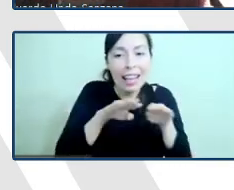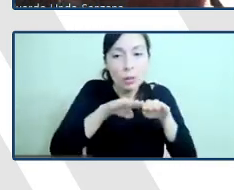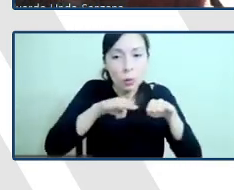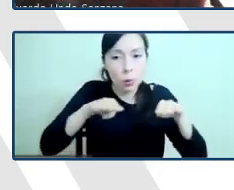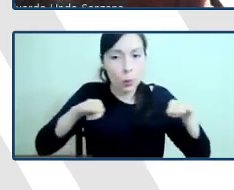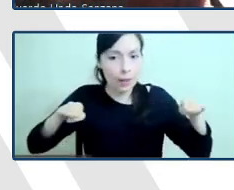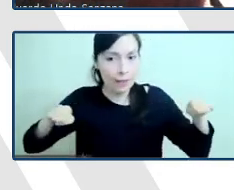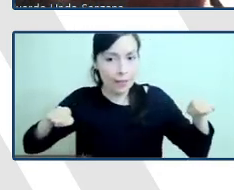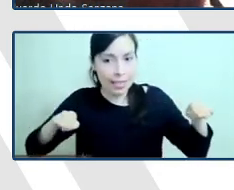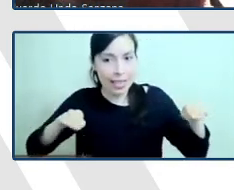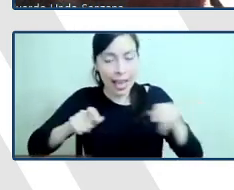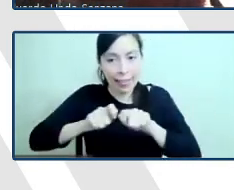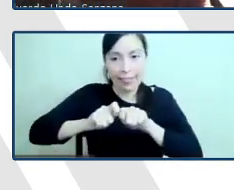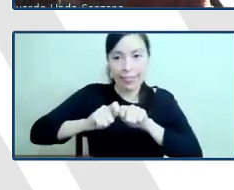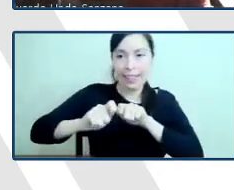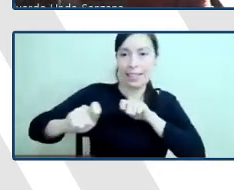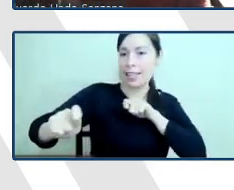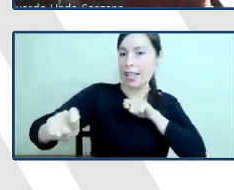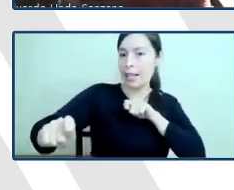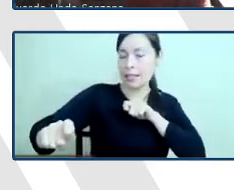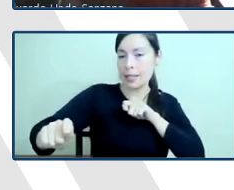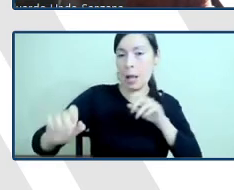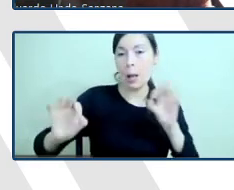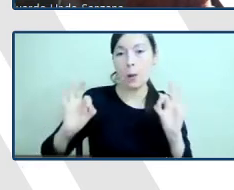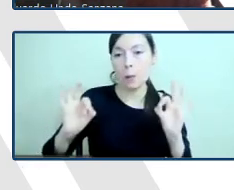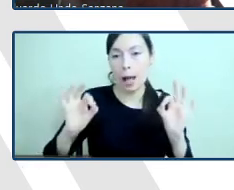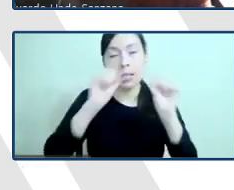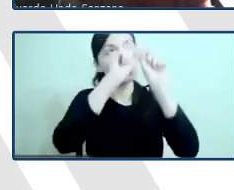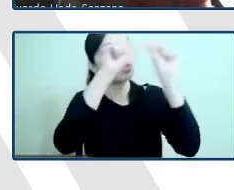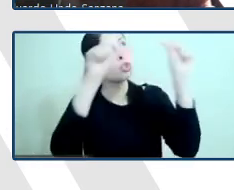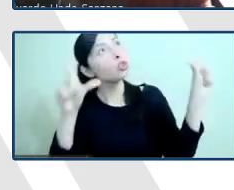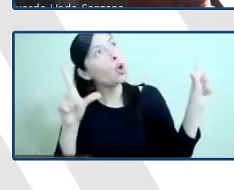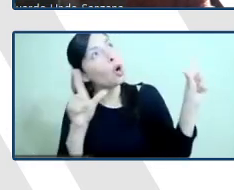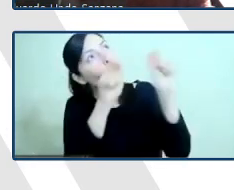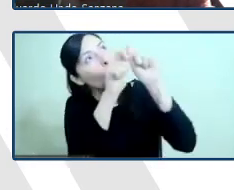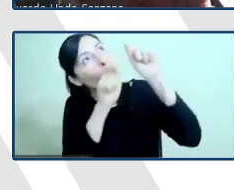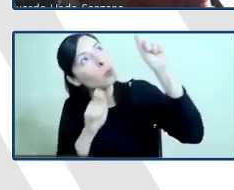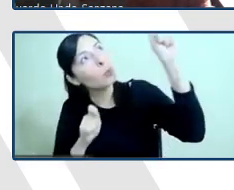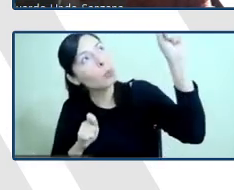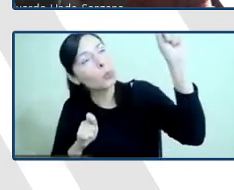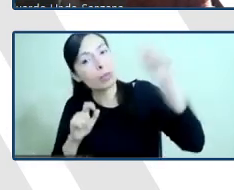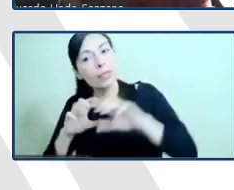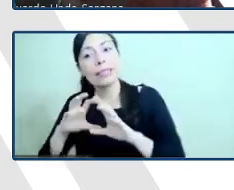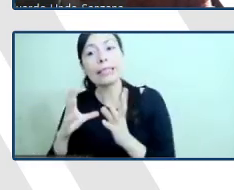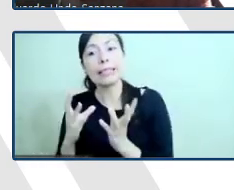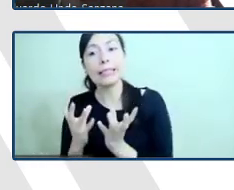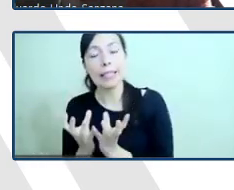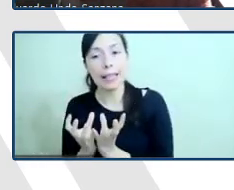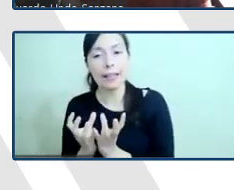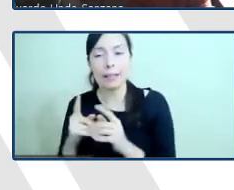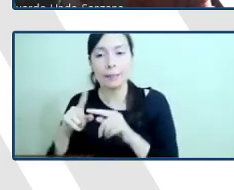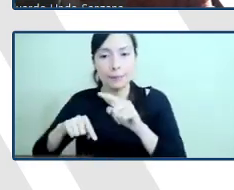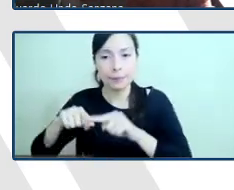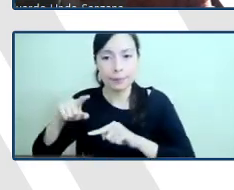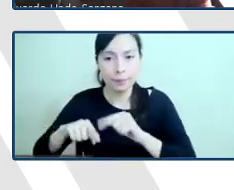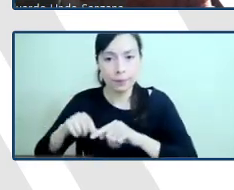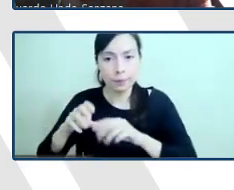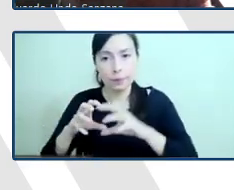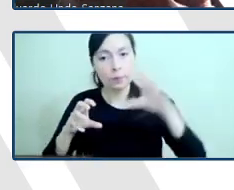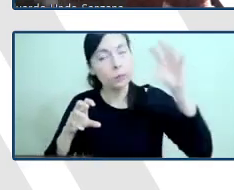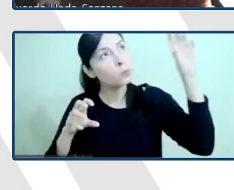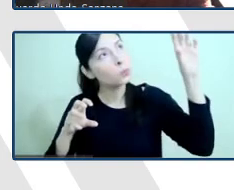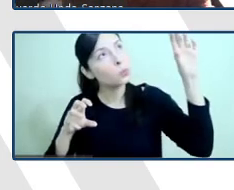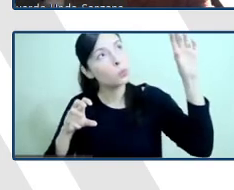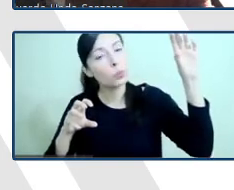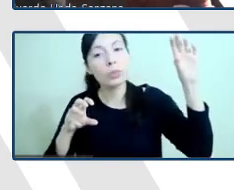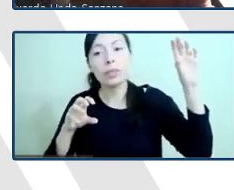a una cierta distancia estándar del Sol, que nosotros tomamos como la distancia de la Tierra al Sol. Y eso es algo que